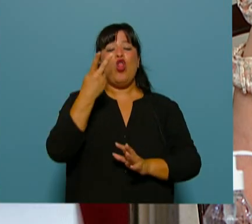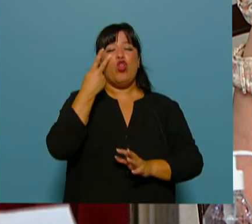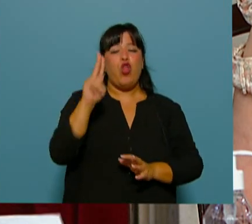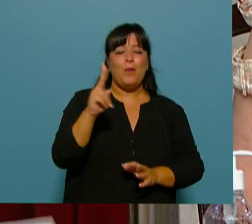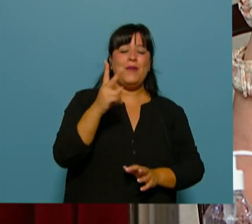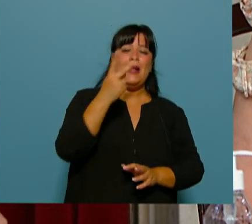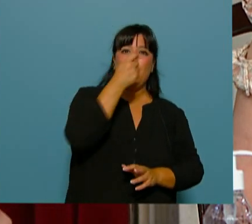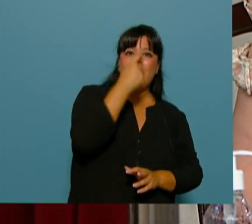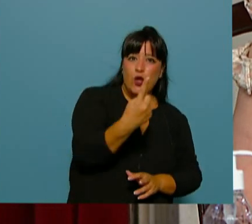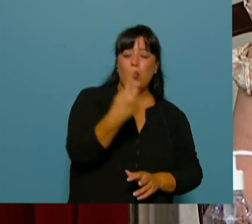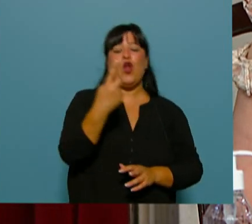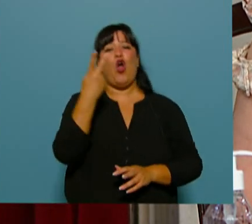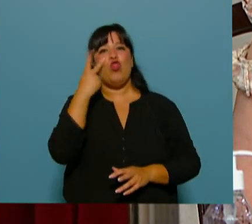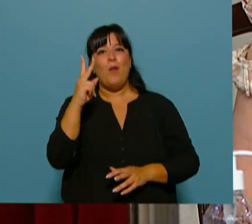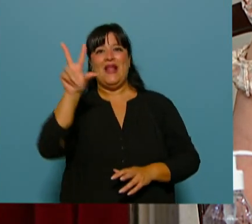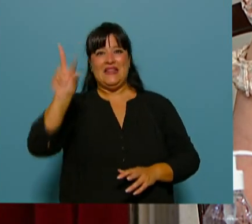2021-2030.